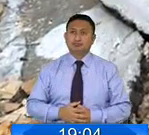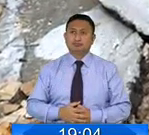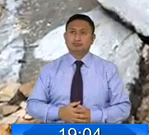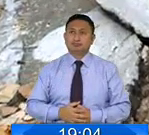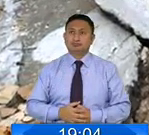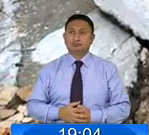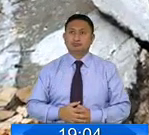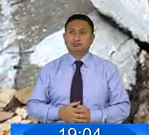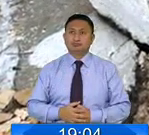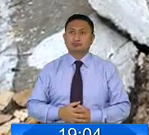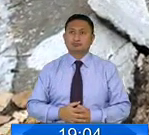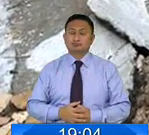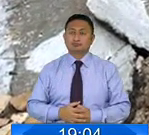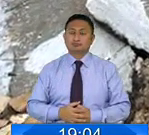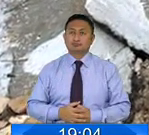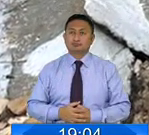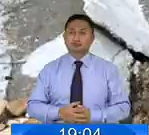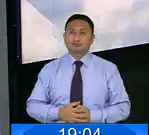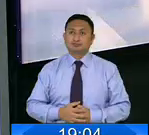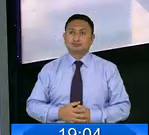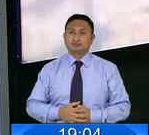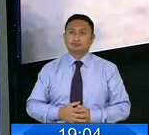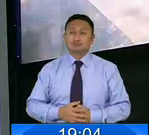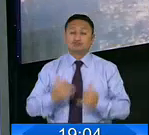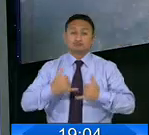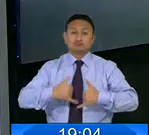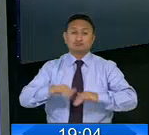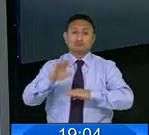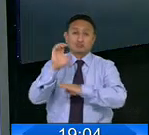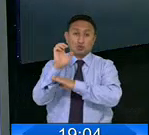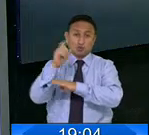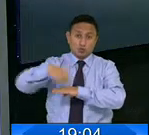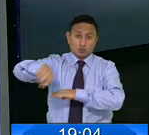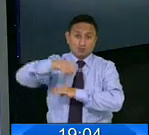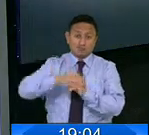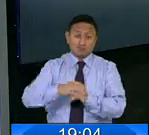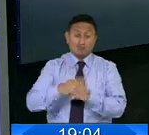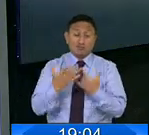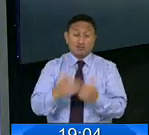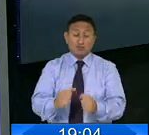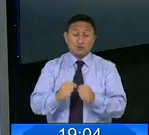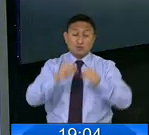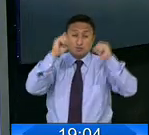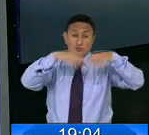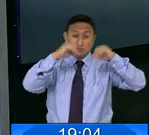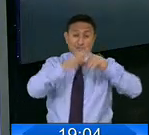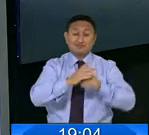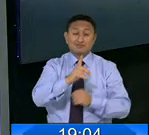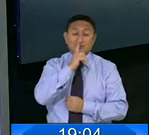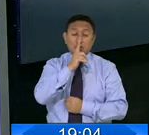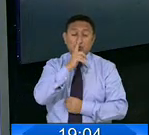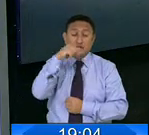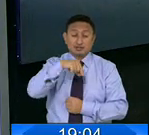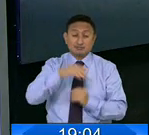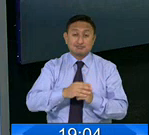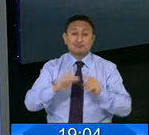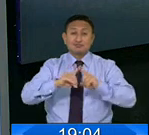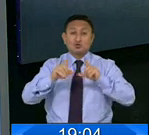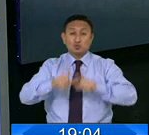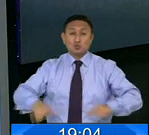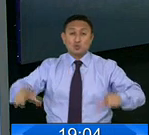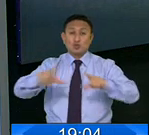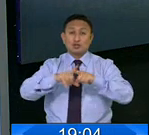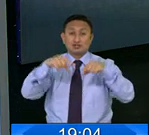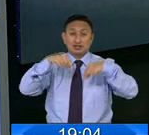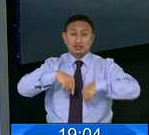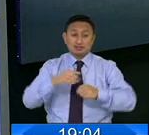informó Richard Ceballos. Recorremos el país, torrenciales aguaceros en la Tacunga y en distintos puntos del